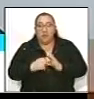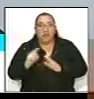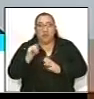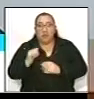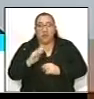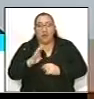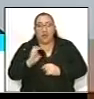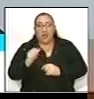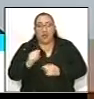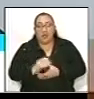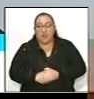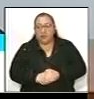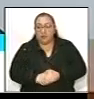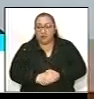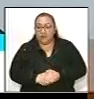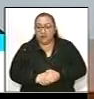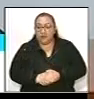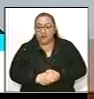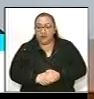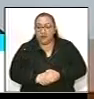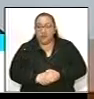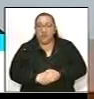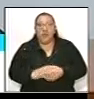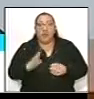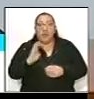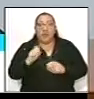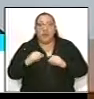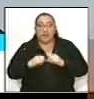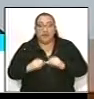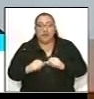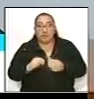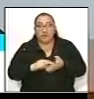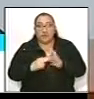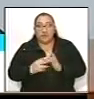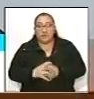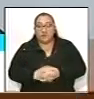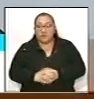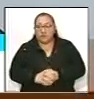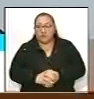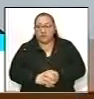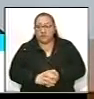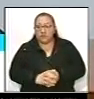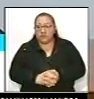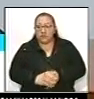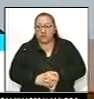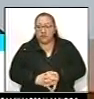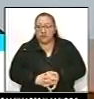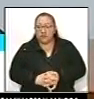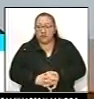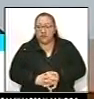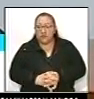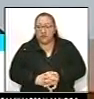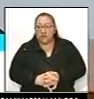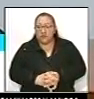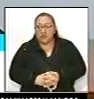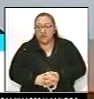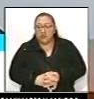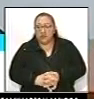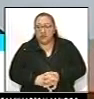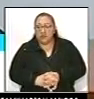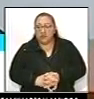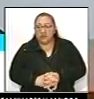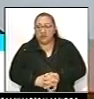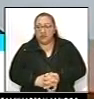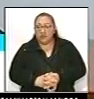beca permanencia. La beca permanencia es como que sería inclusive saludable tanto para el Estado y para